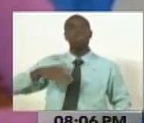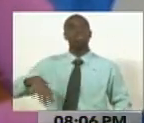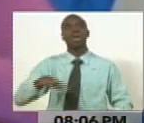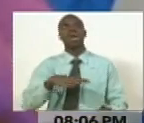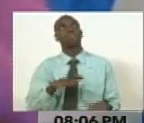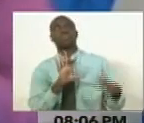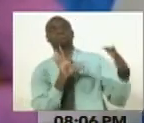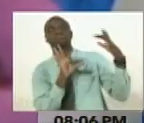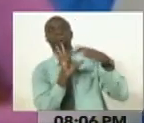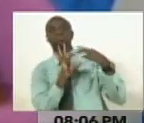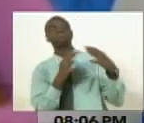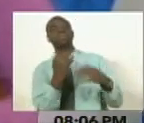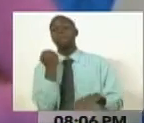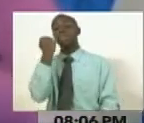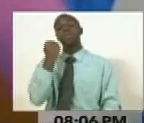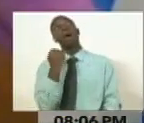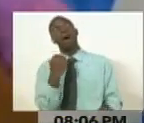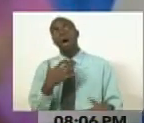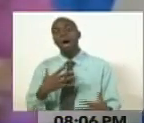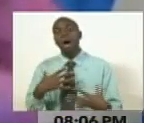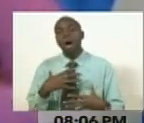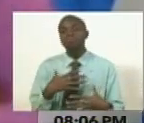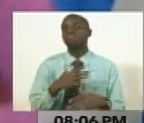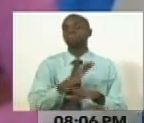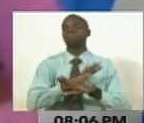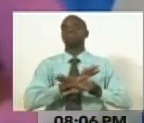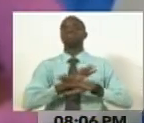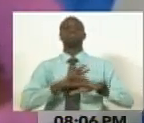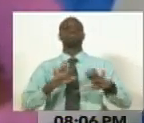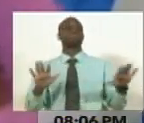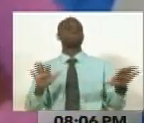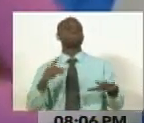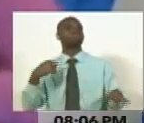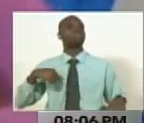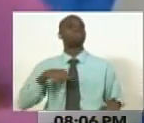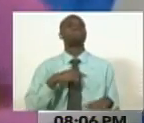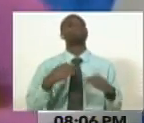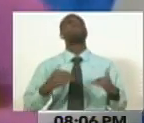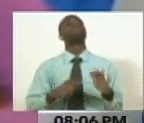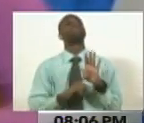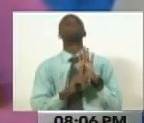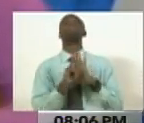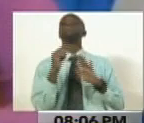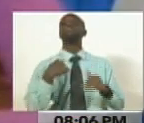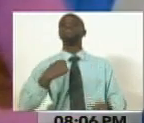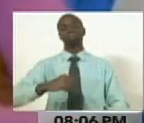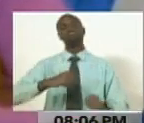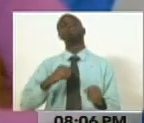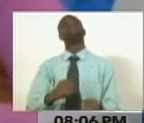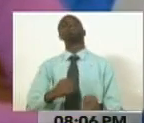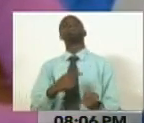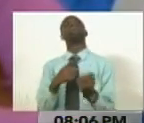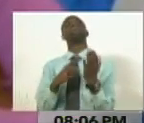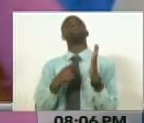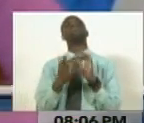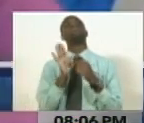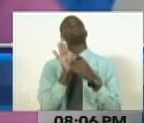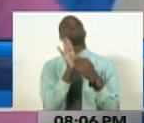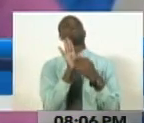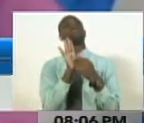funciona. Dijimos, fuera de los dignos, valientes, hoy en este